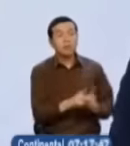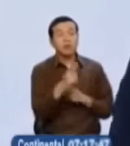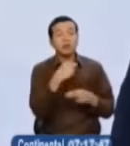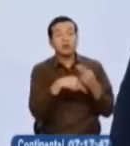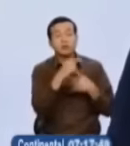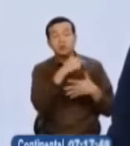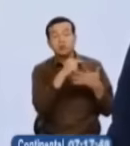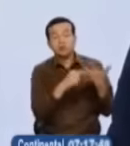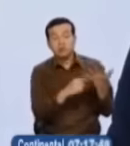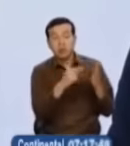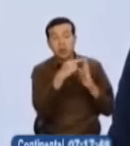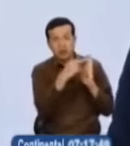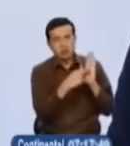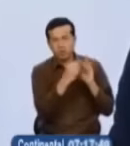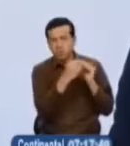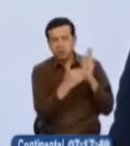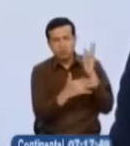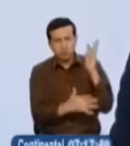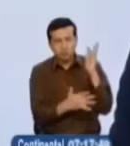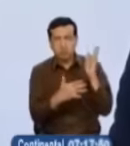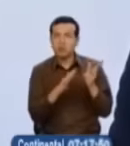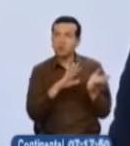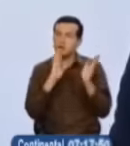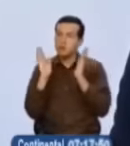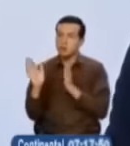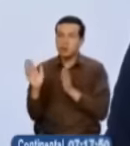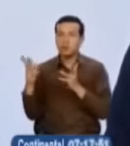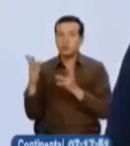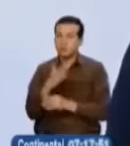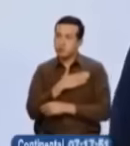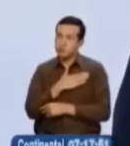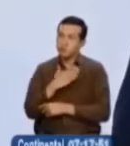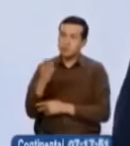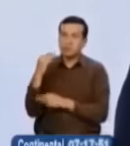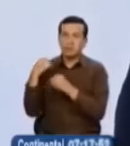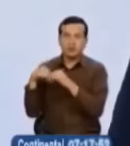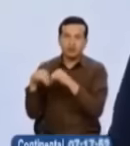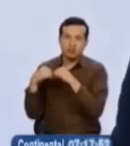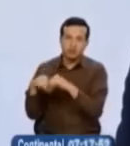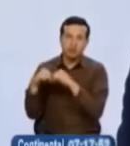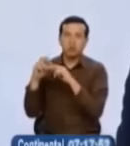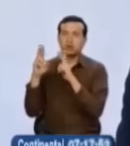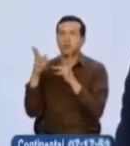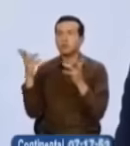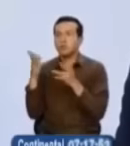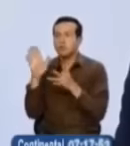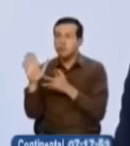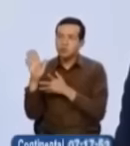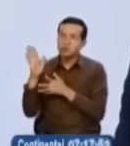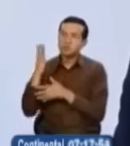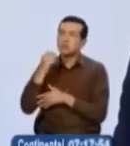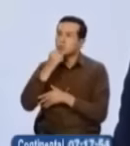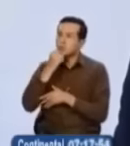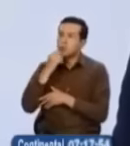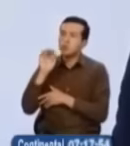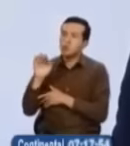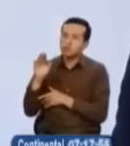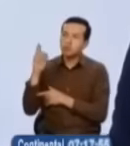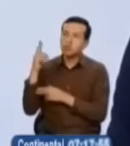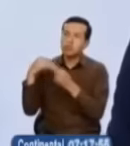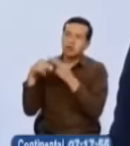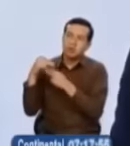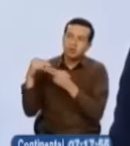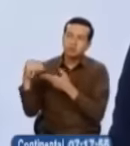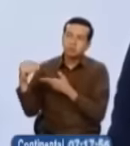negocio, etcétera, a pasar un poco más a la confianza en la metodología, en cómo es el comportamiento ya del